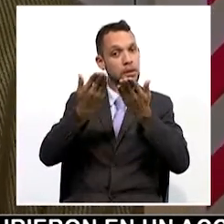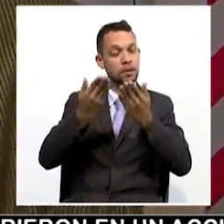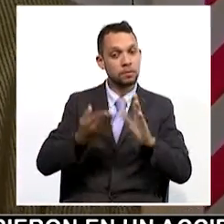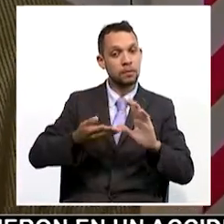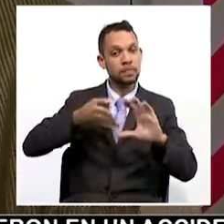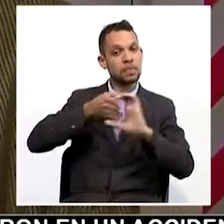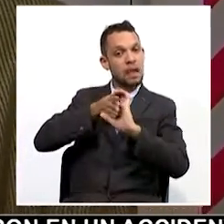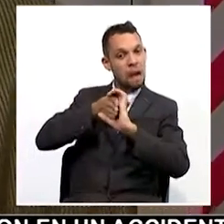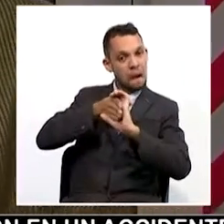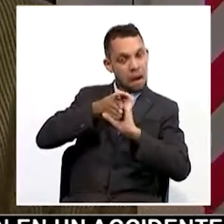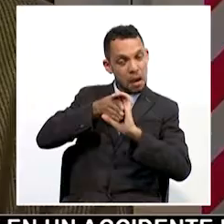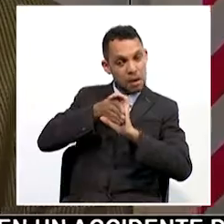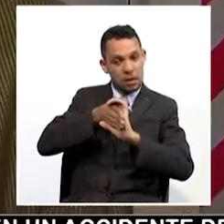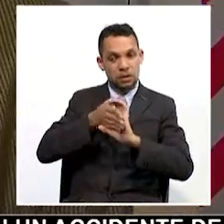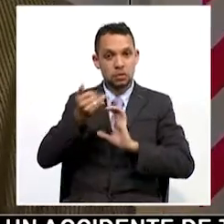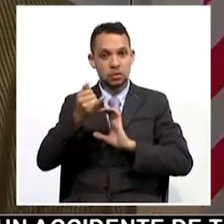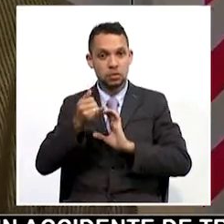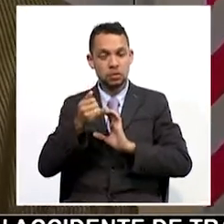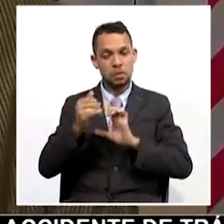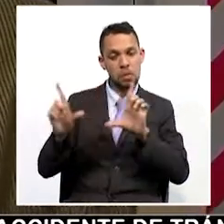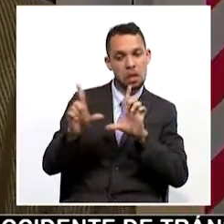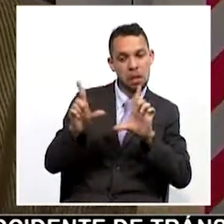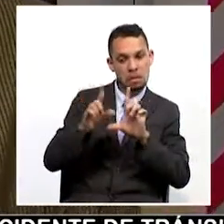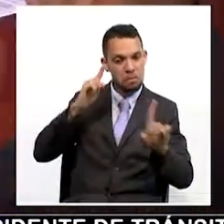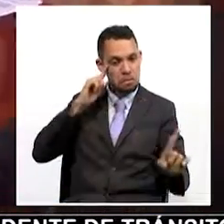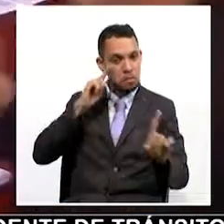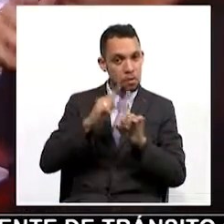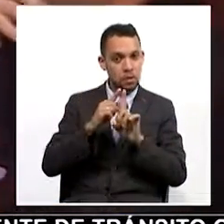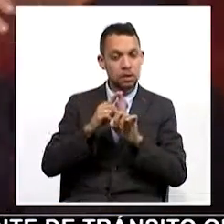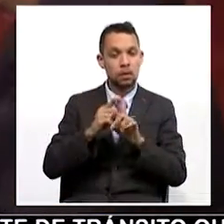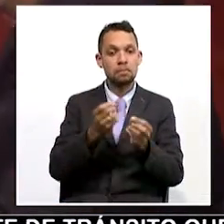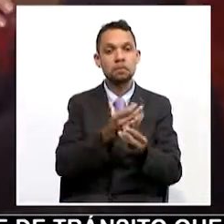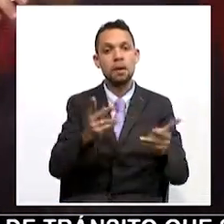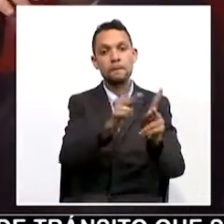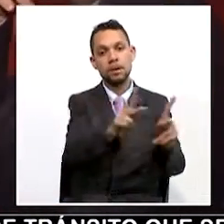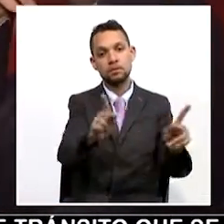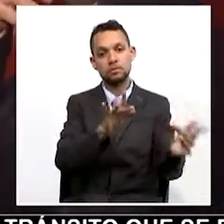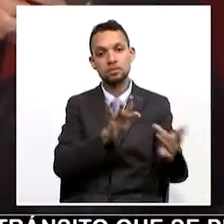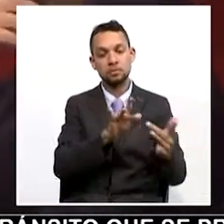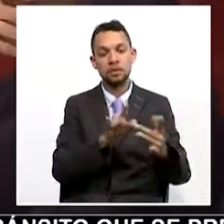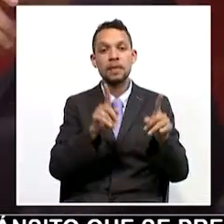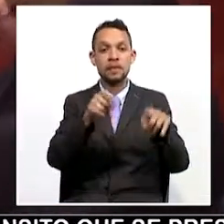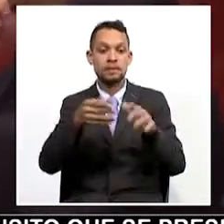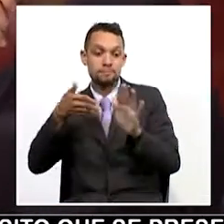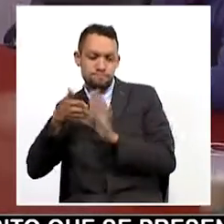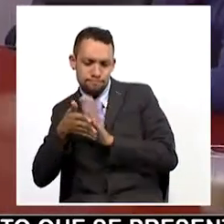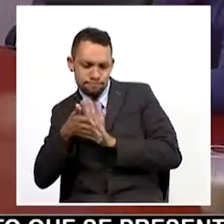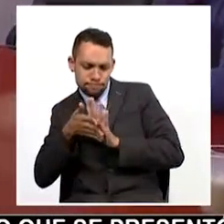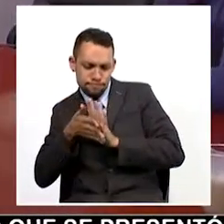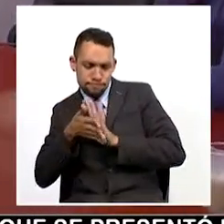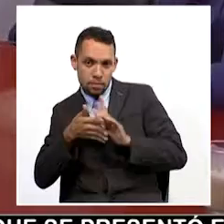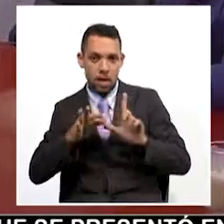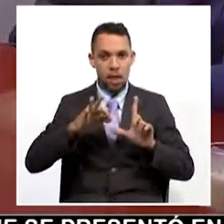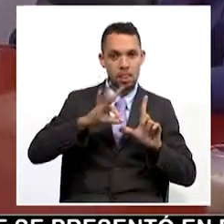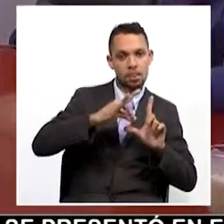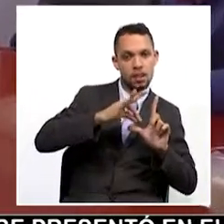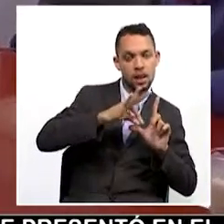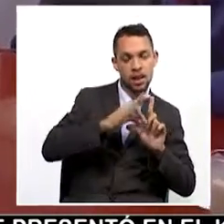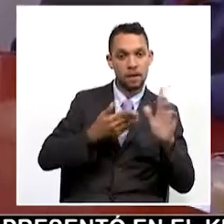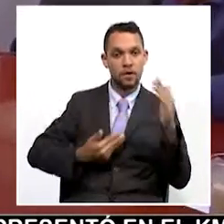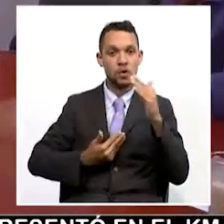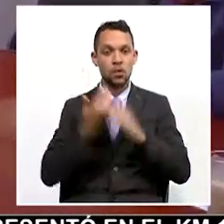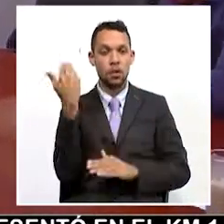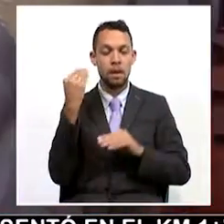regionales que propenden por la televisión pública. En el informe de gestión se destaca que el medio de comunicación prepara el lanzamiento para